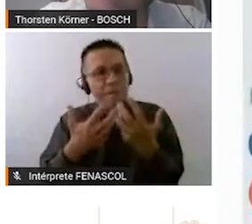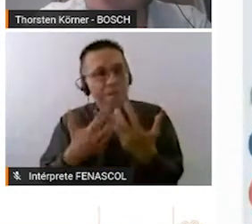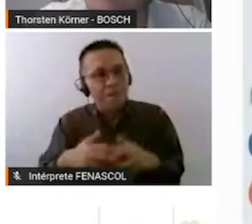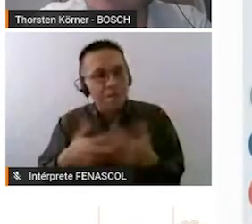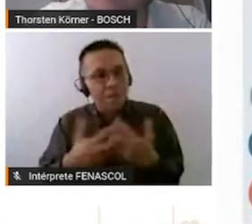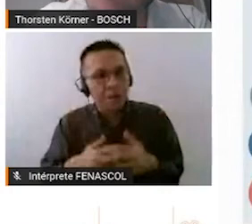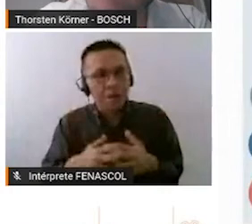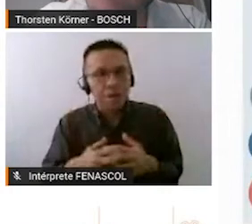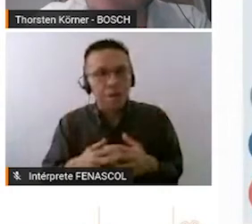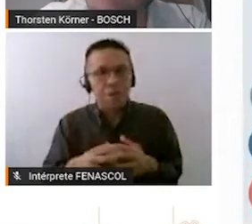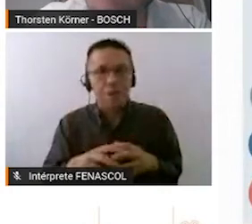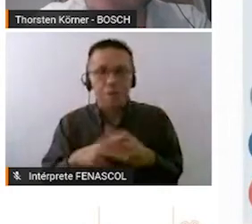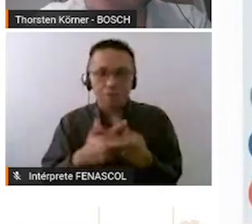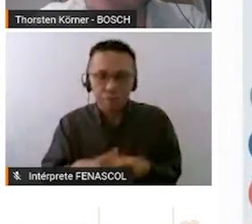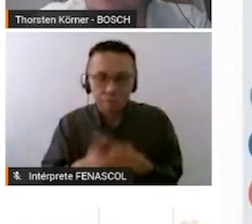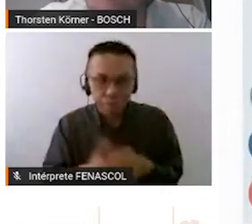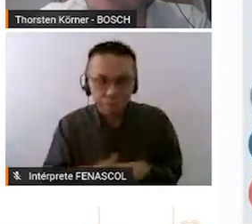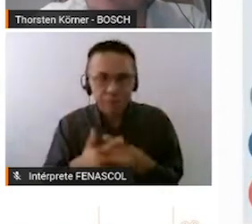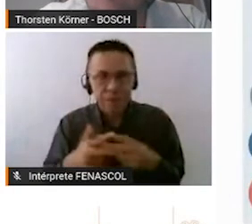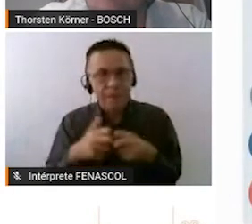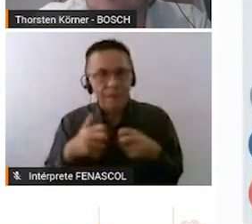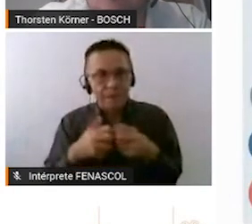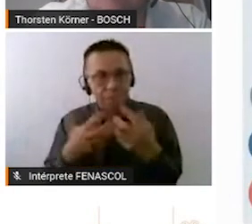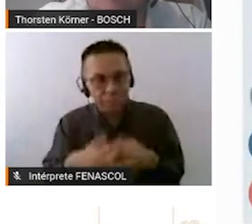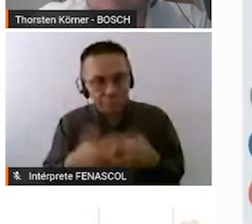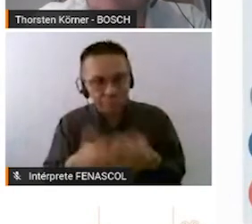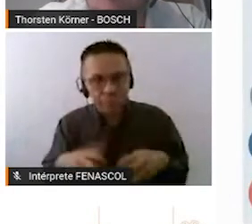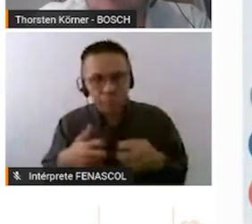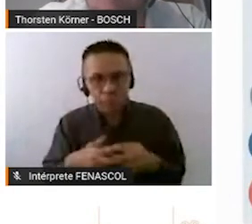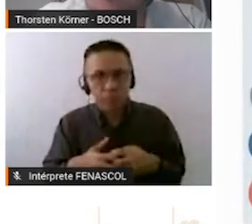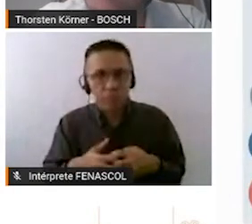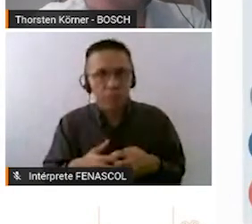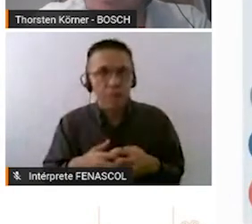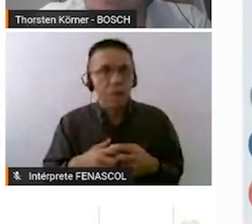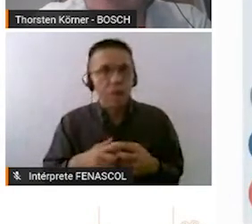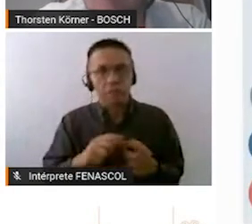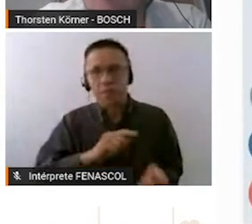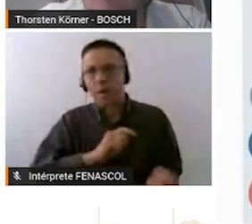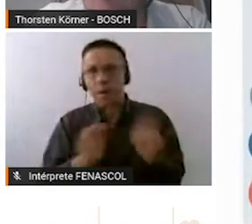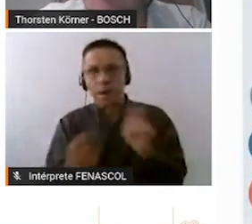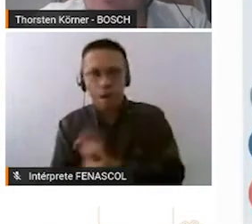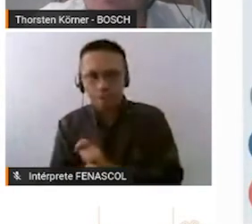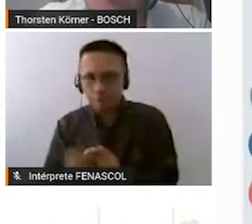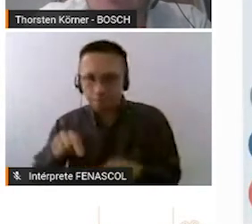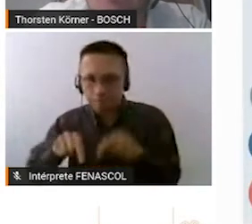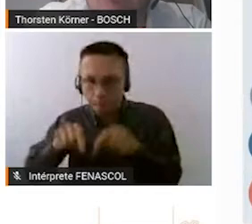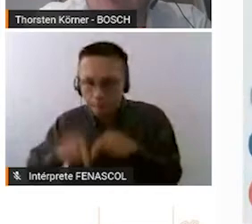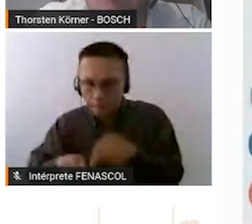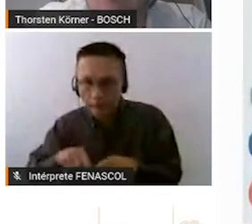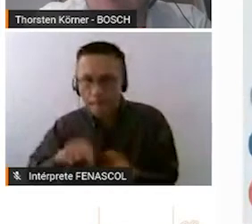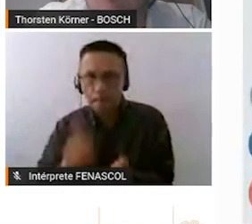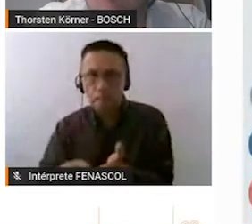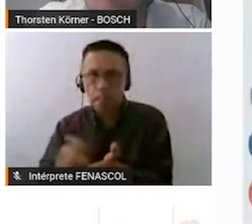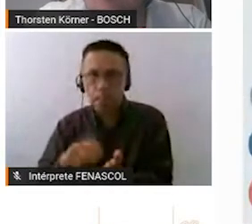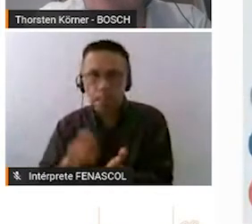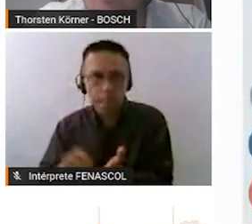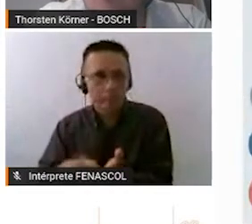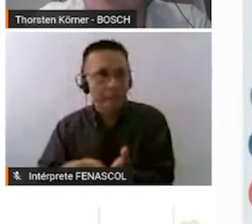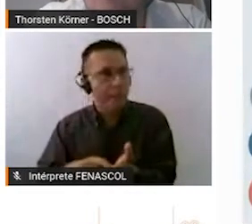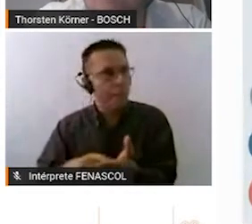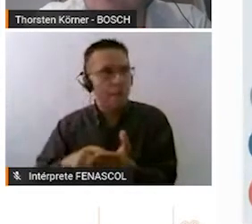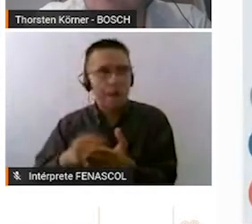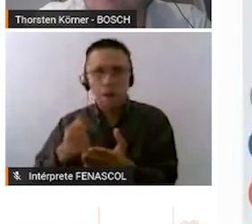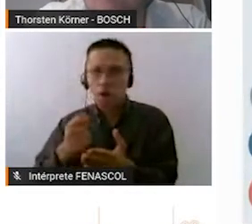a una fábrica pues con sistemas electrónicos significa realmente una alta inversión y incluso